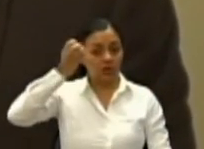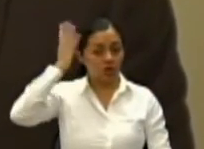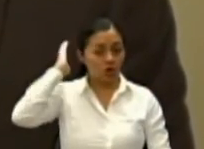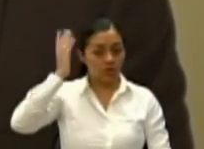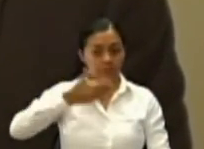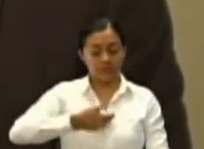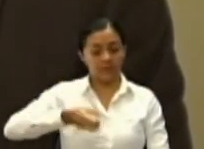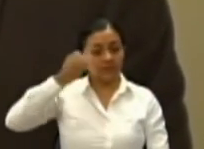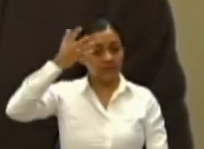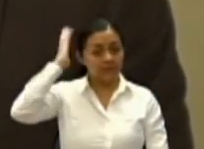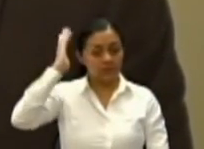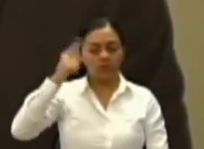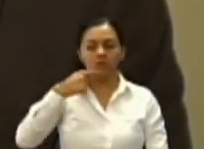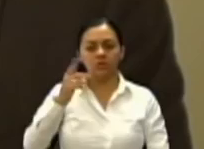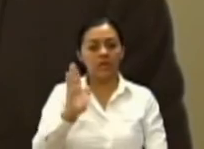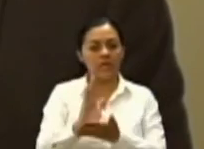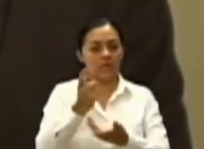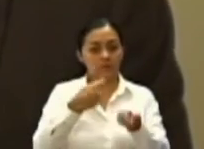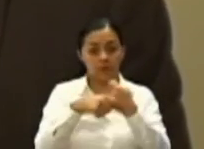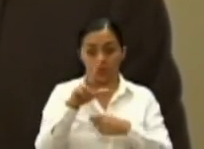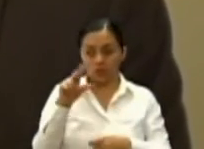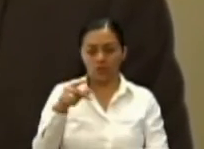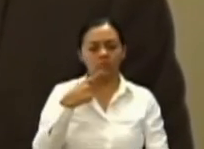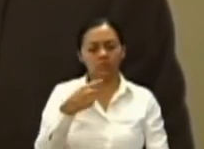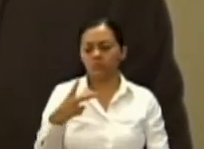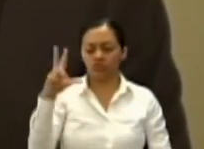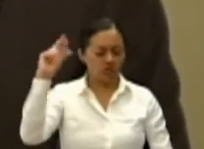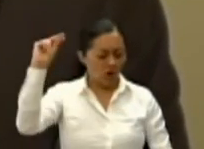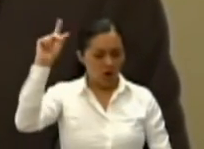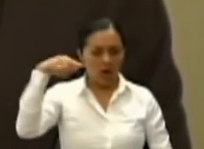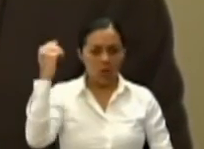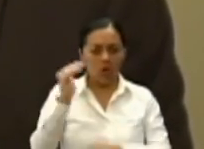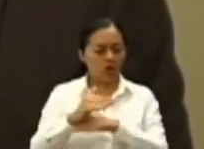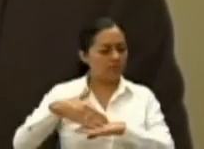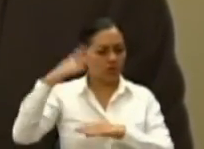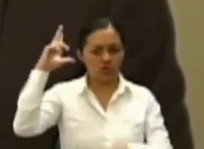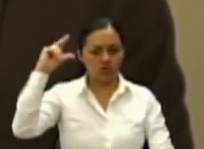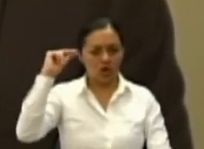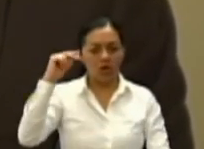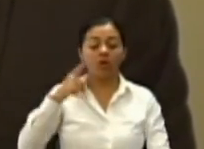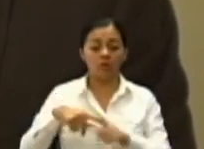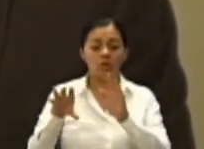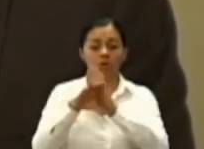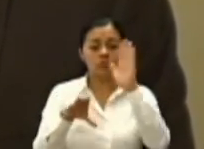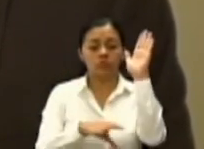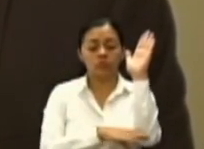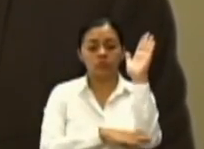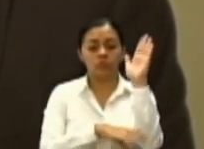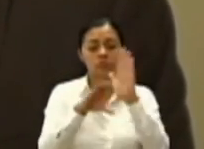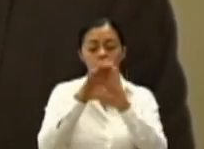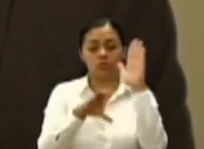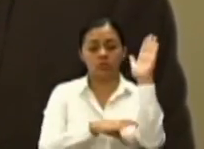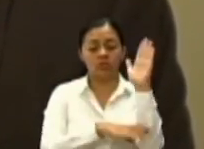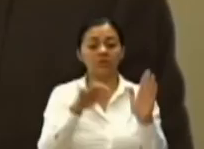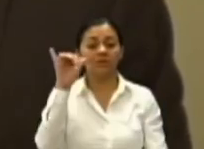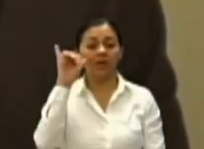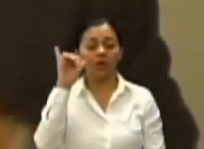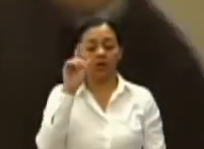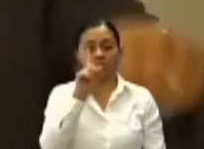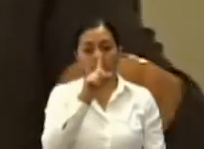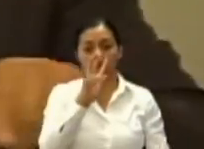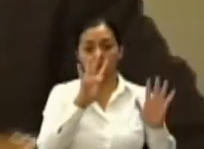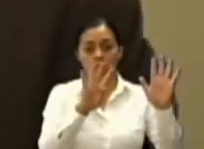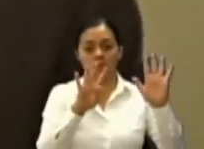popular sobre la privatización del 10 perdió abrumadoramente en la constitución de monte de sangolquí en el 98